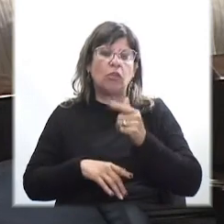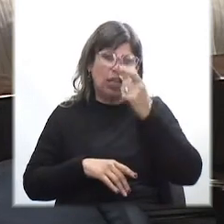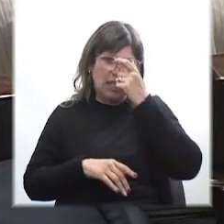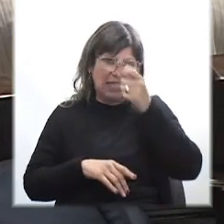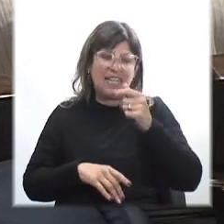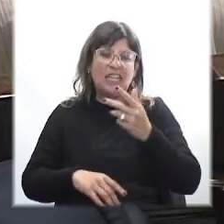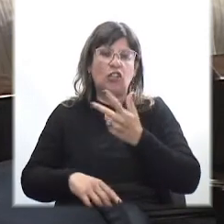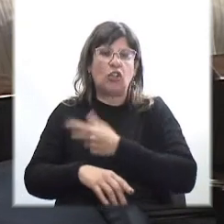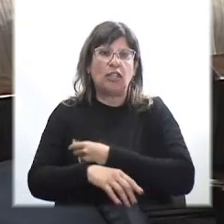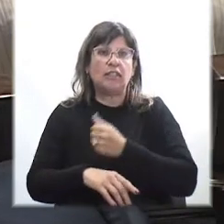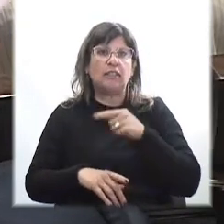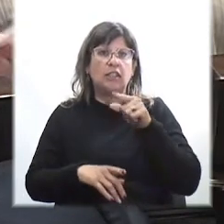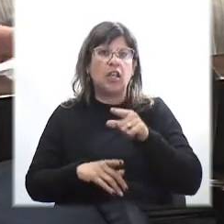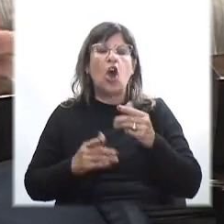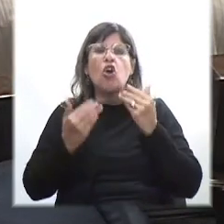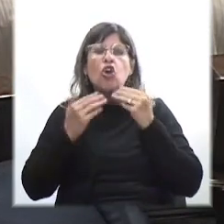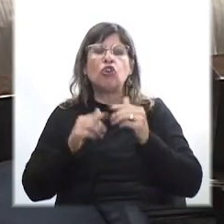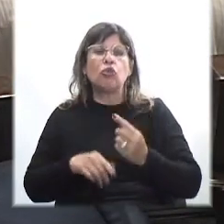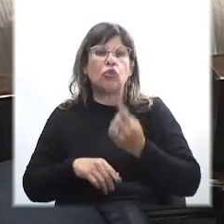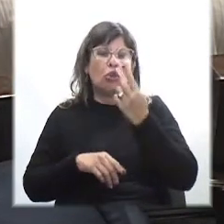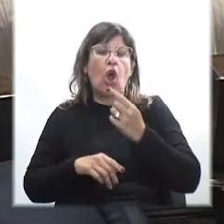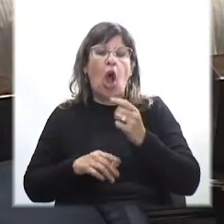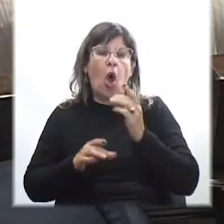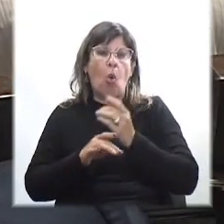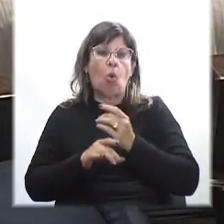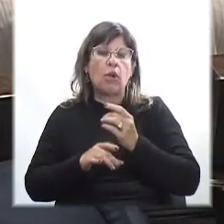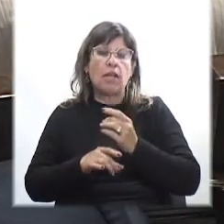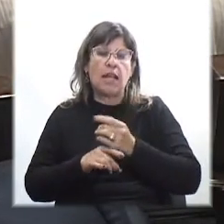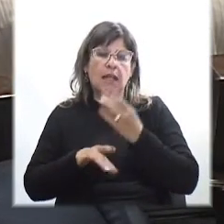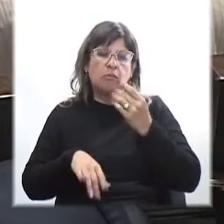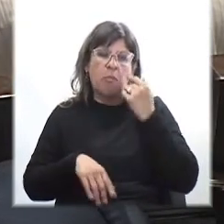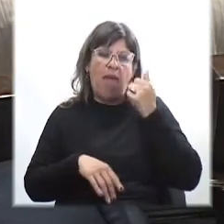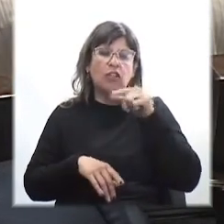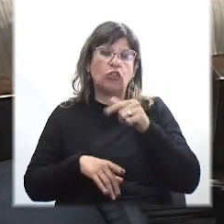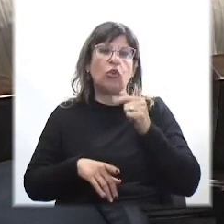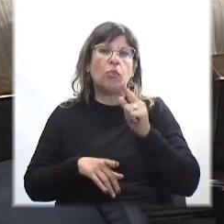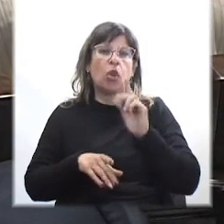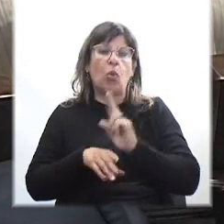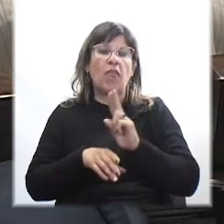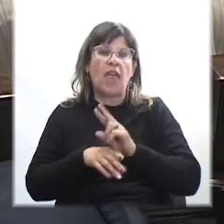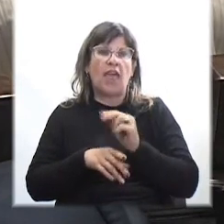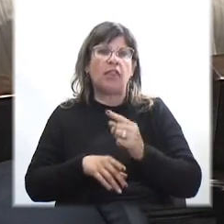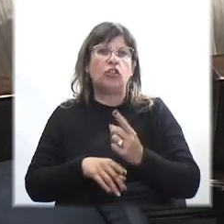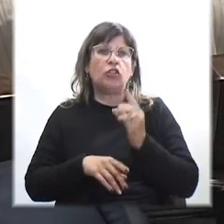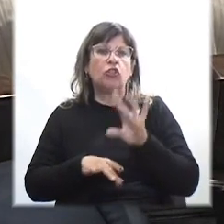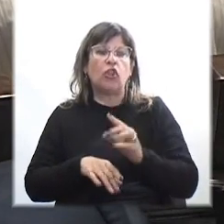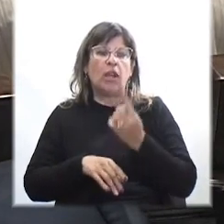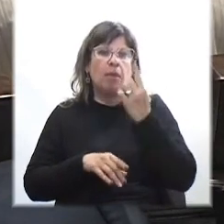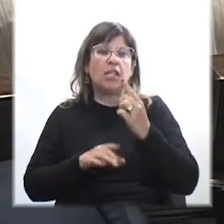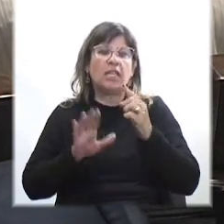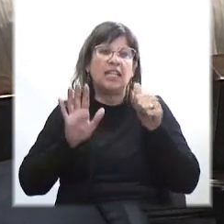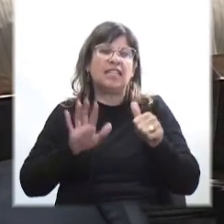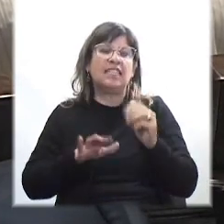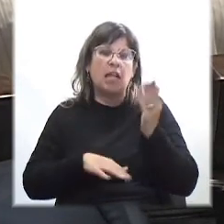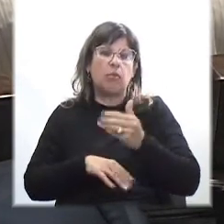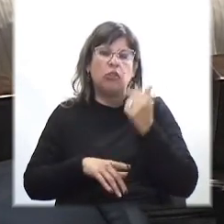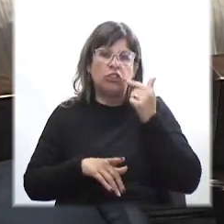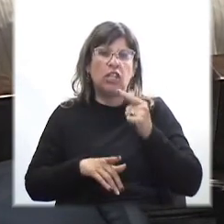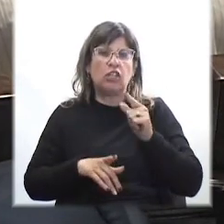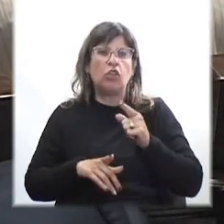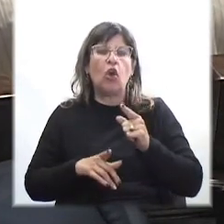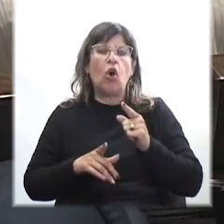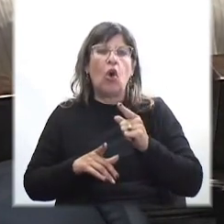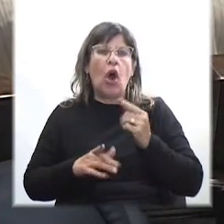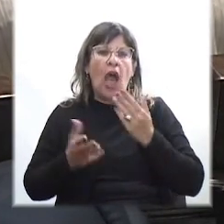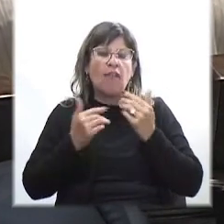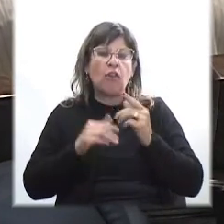técnicos de eutanasia consultó a un experto en cuidados paliativos respecto a un caso. Solamente un 6% se molestó en